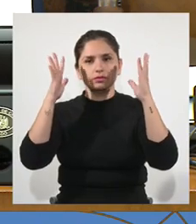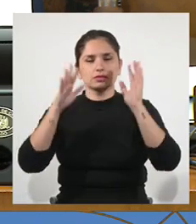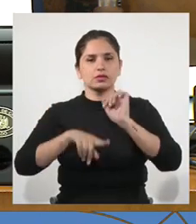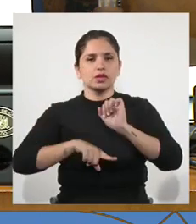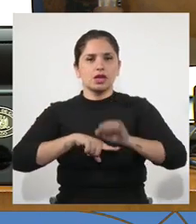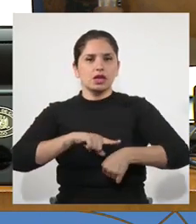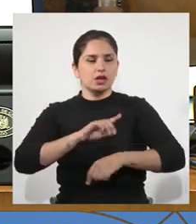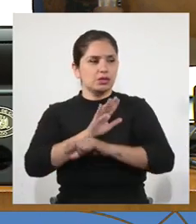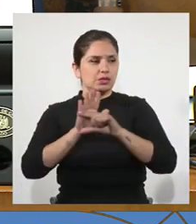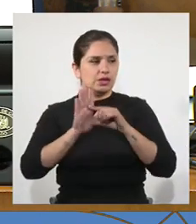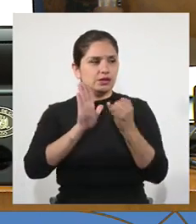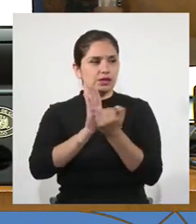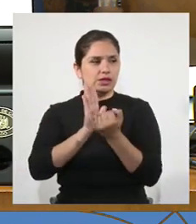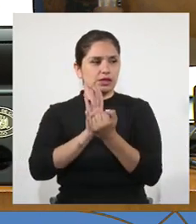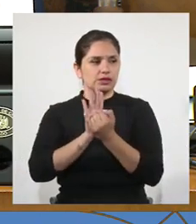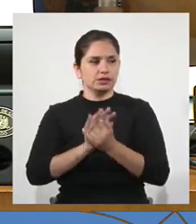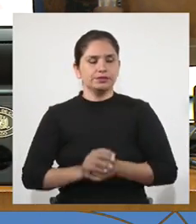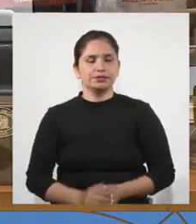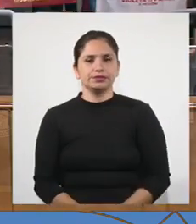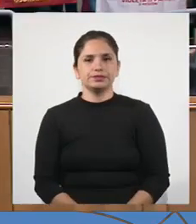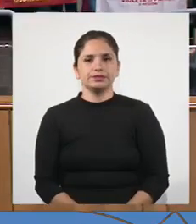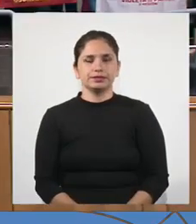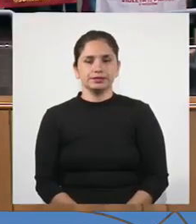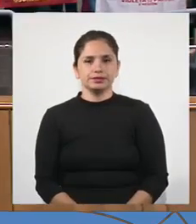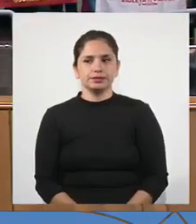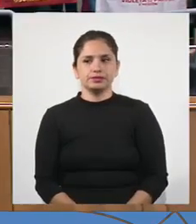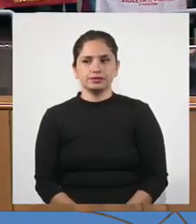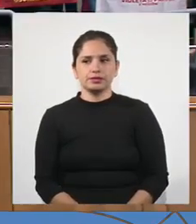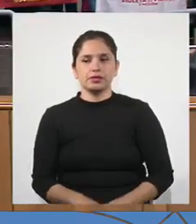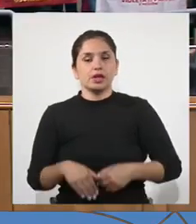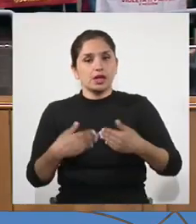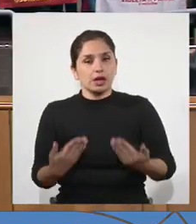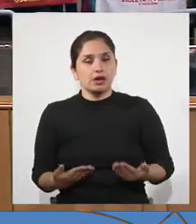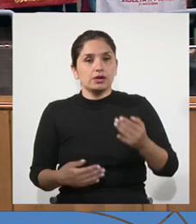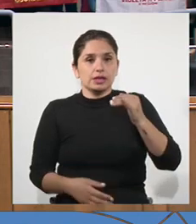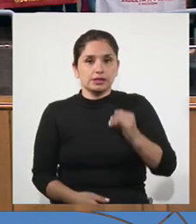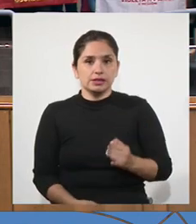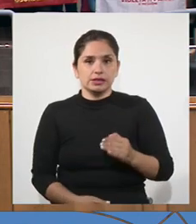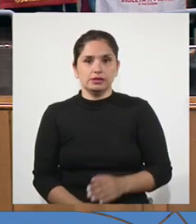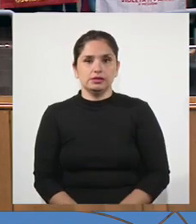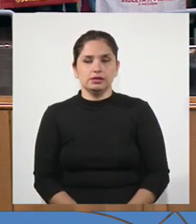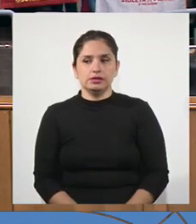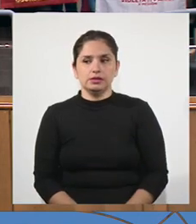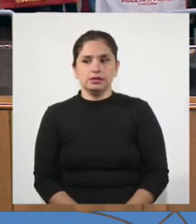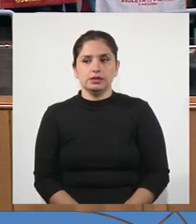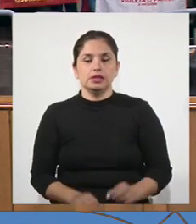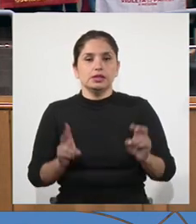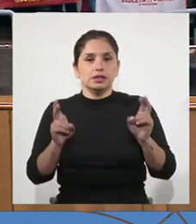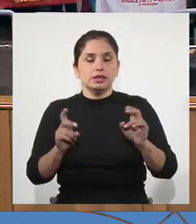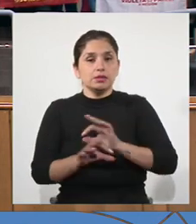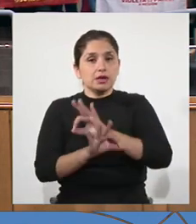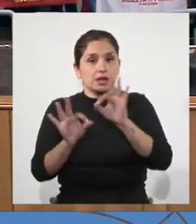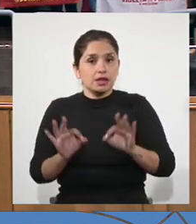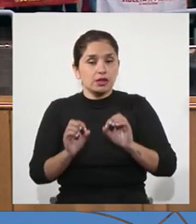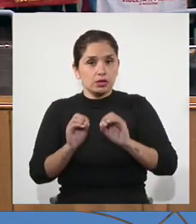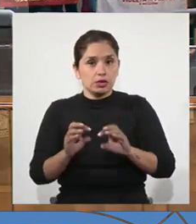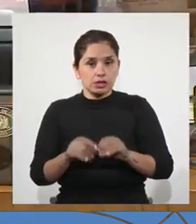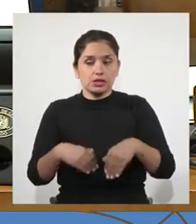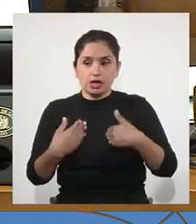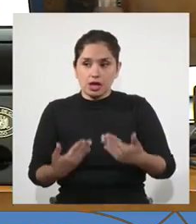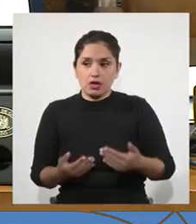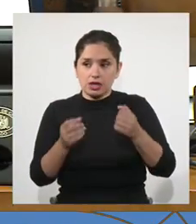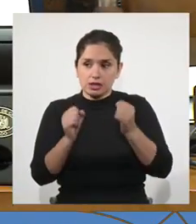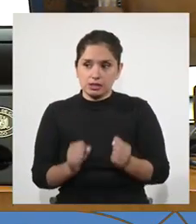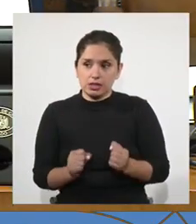Aprobada la indicación unánimemente. Bien, ahora sí que estamos en educación, ¿tenemos algo pendiente, no? No, ahora sí se